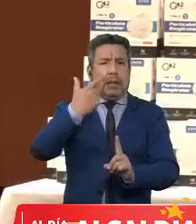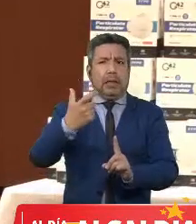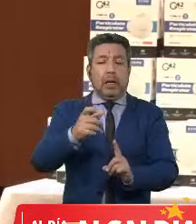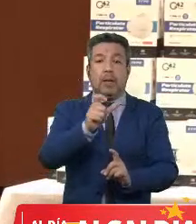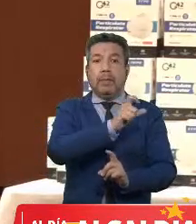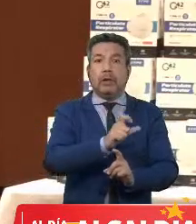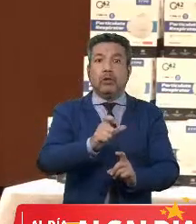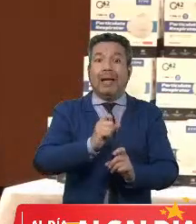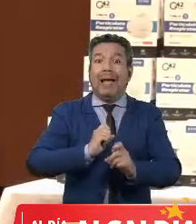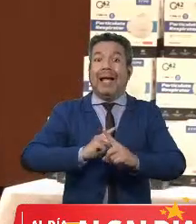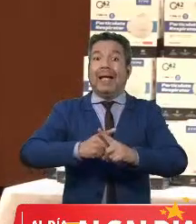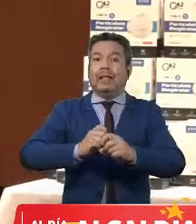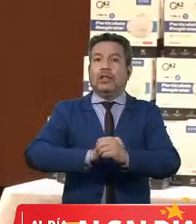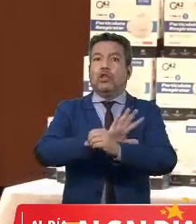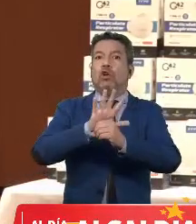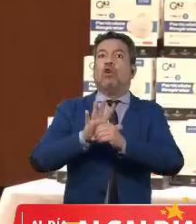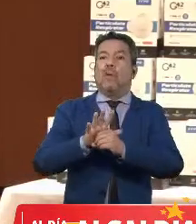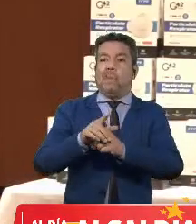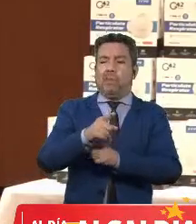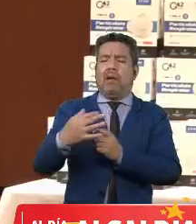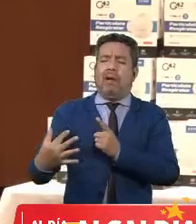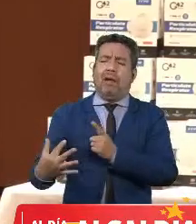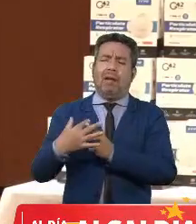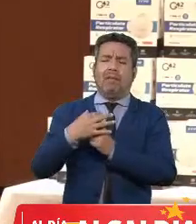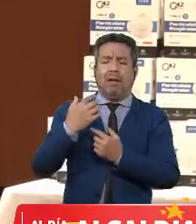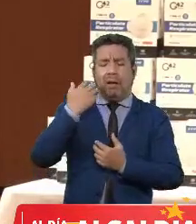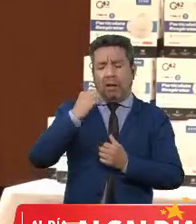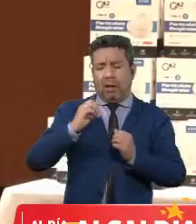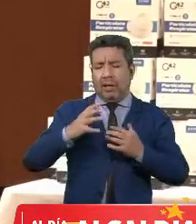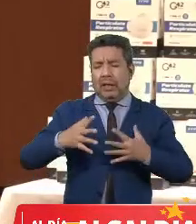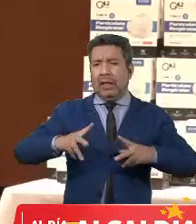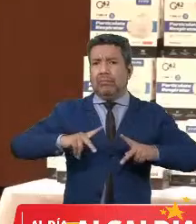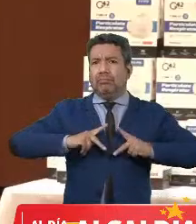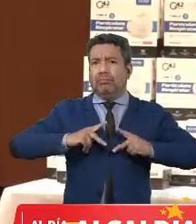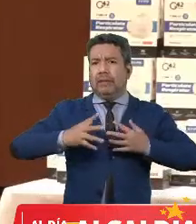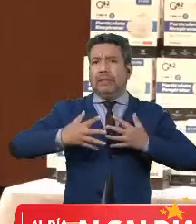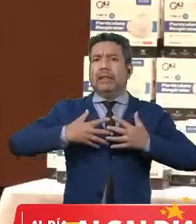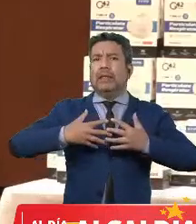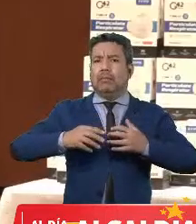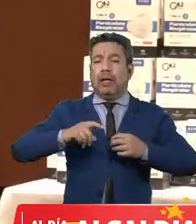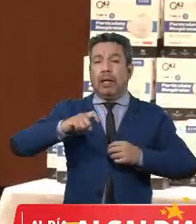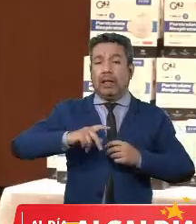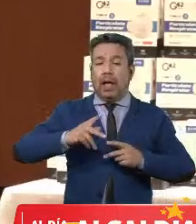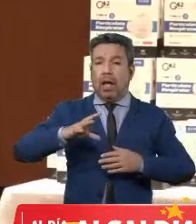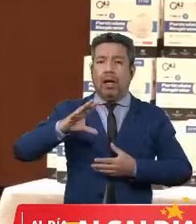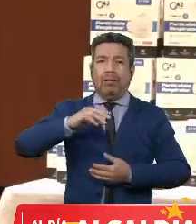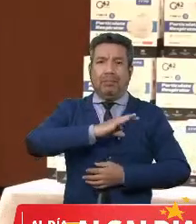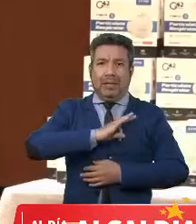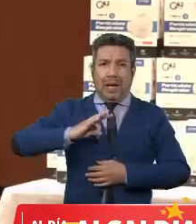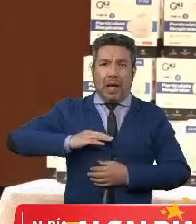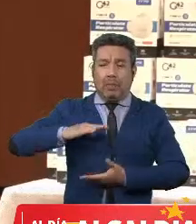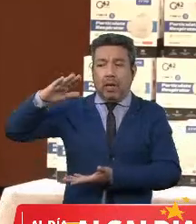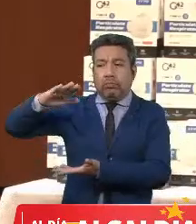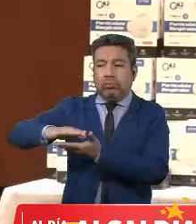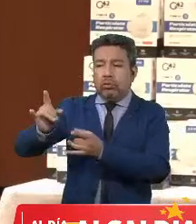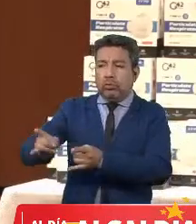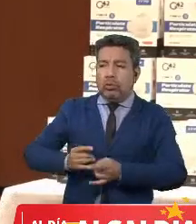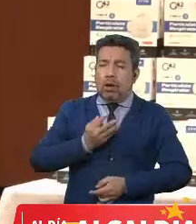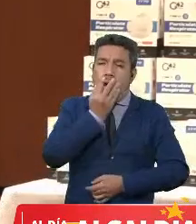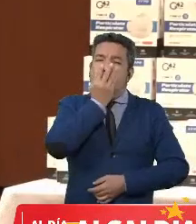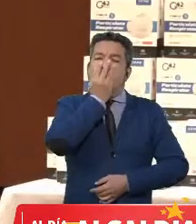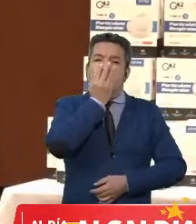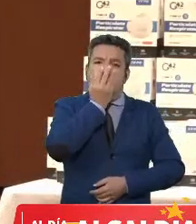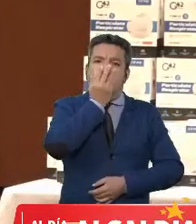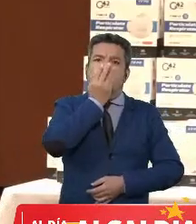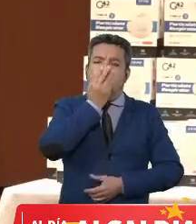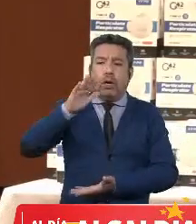pacientes ex-COVID, que quedan afectados en su sistema respiratorio, que requieren terapia respiratoria, que requieren